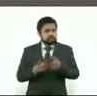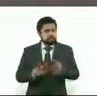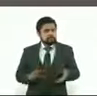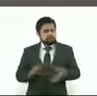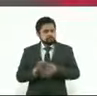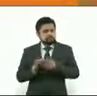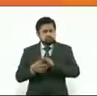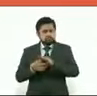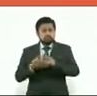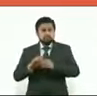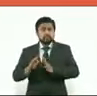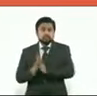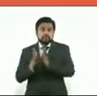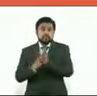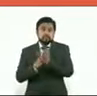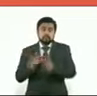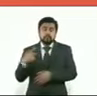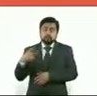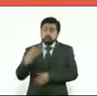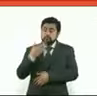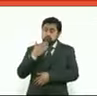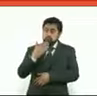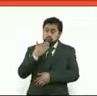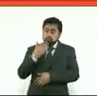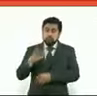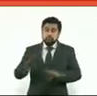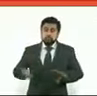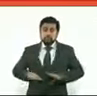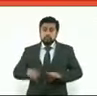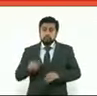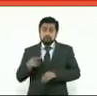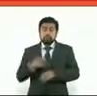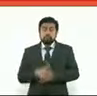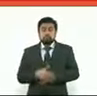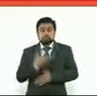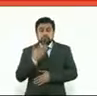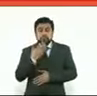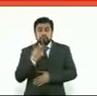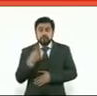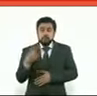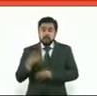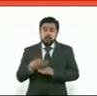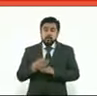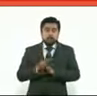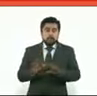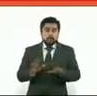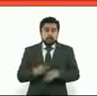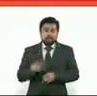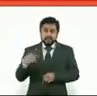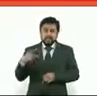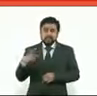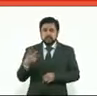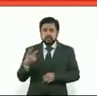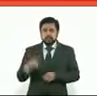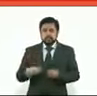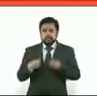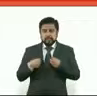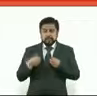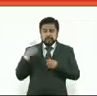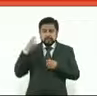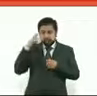pues entender su circunstancia, que fue durísima, y aún